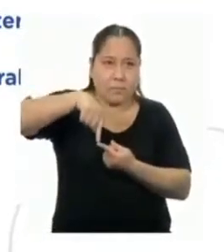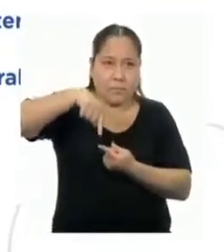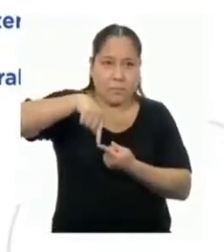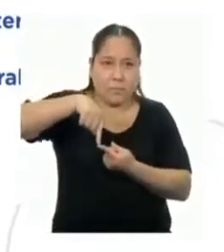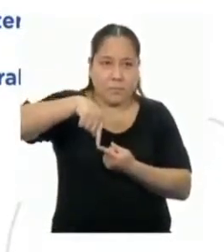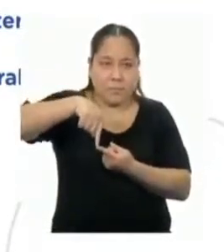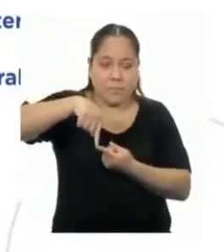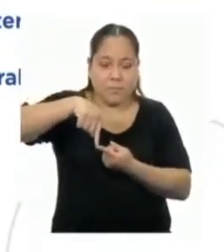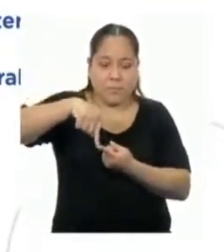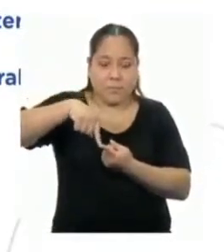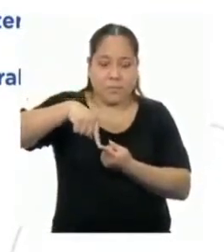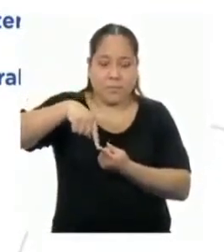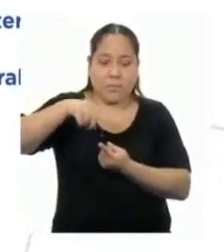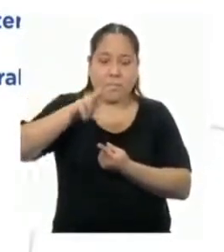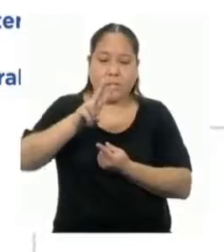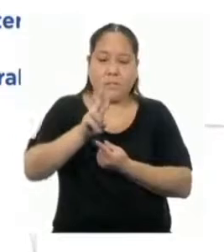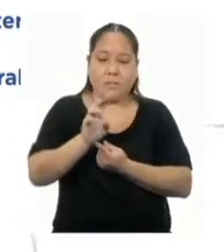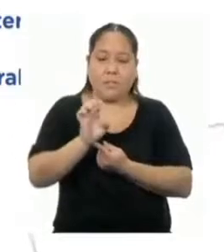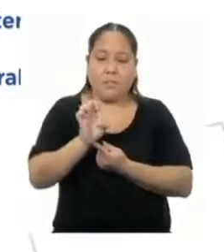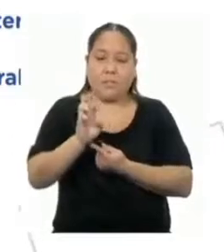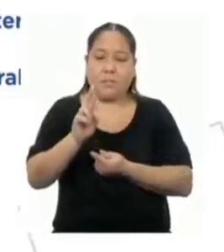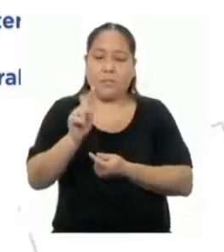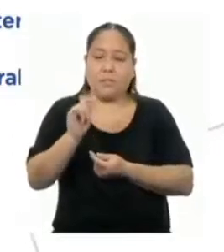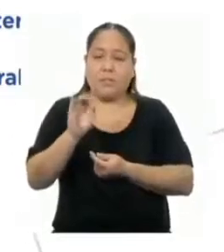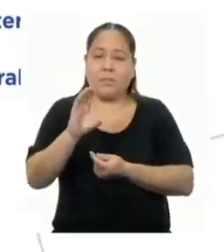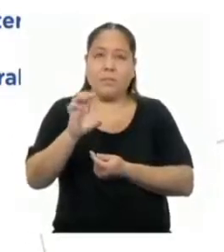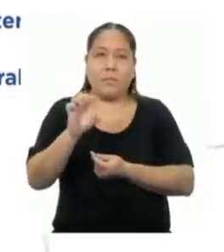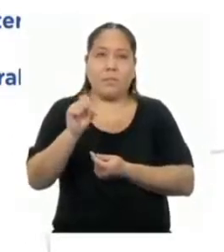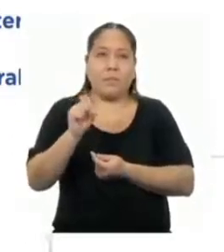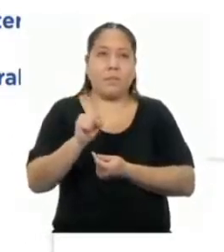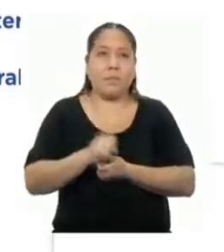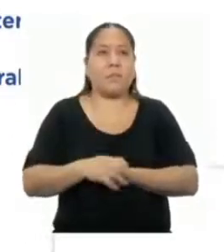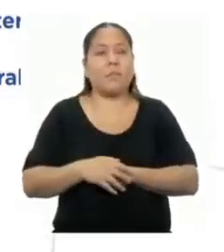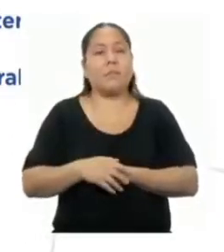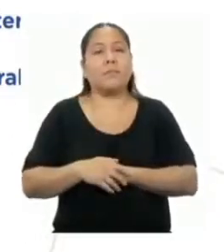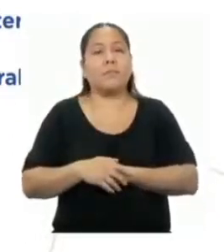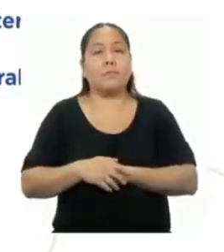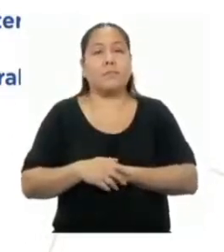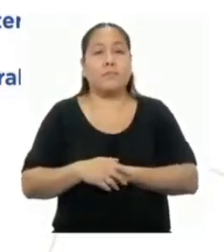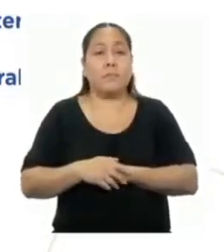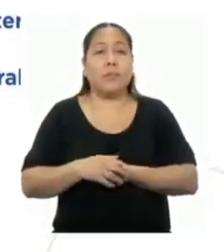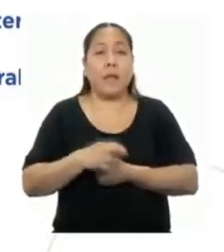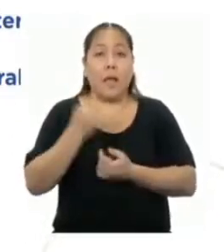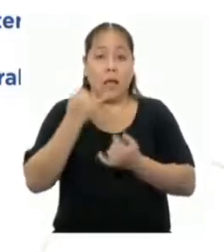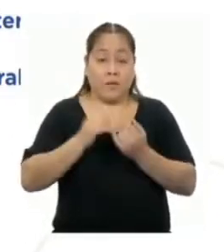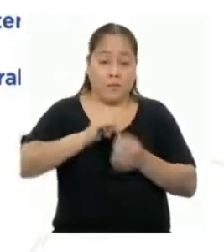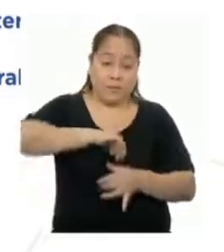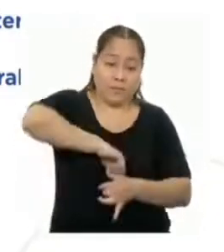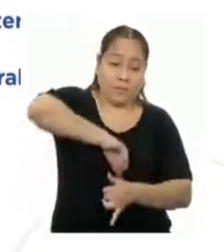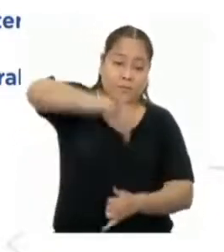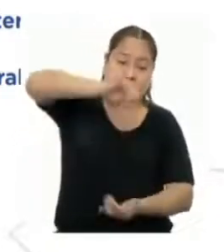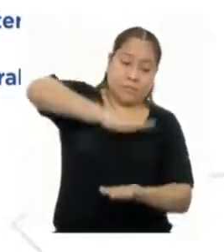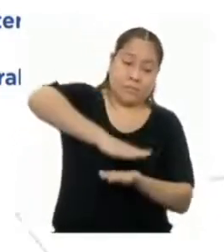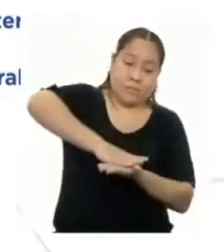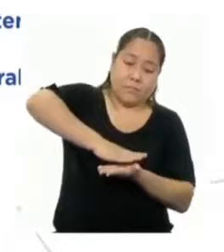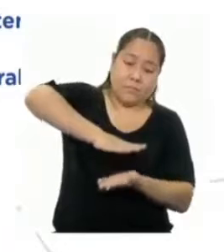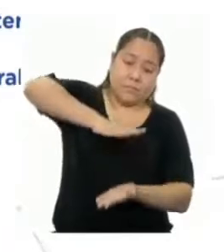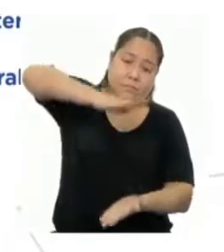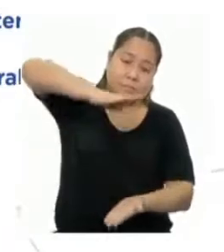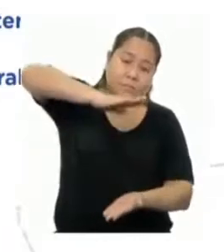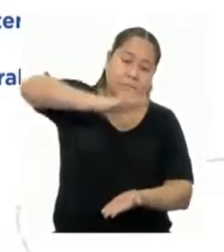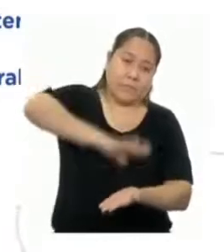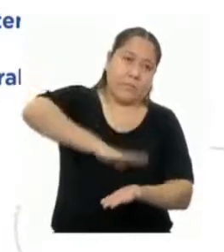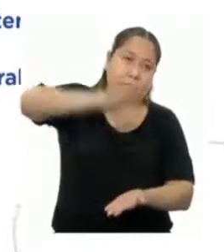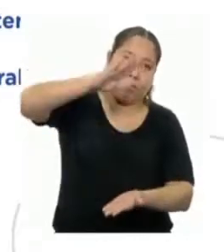partes se les llaman vértices. Y por último, la altura de un prisma vendría a